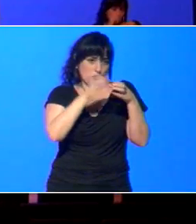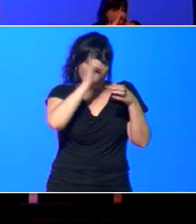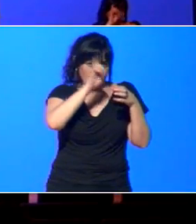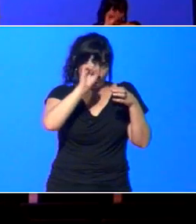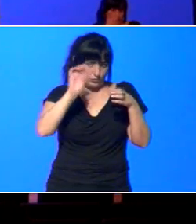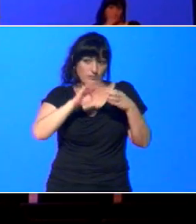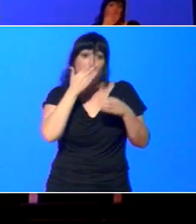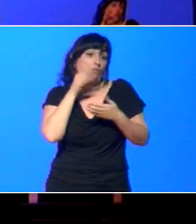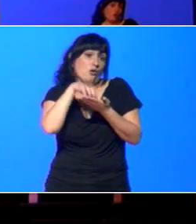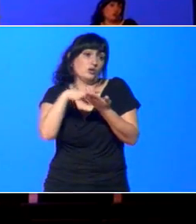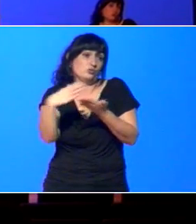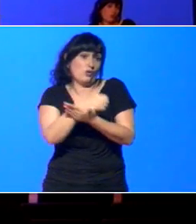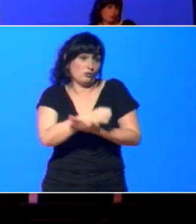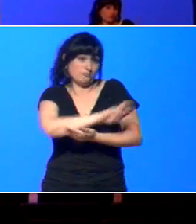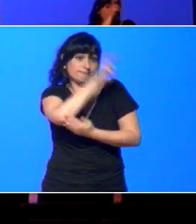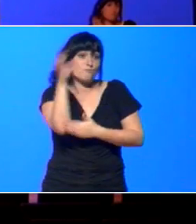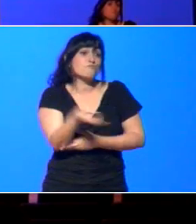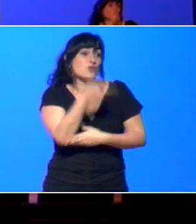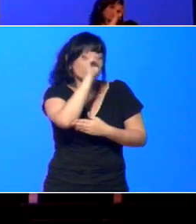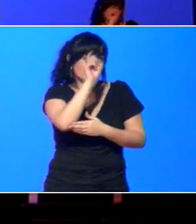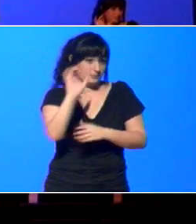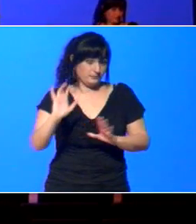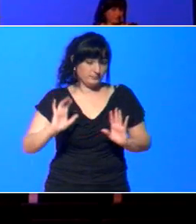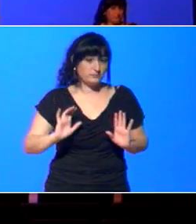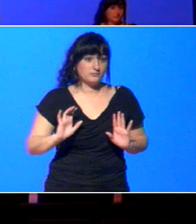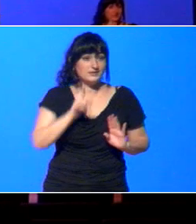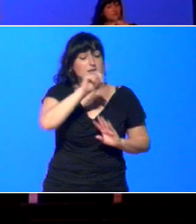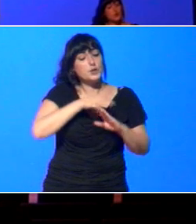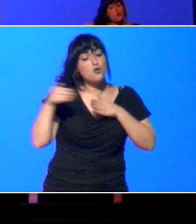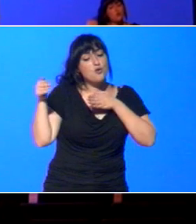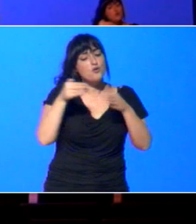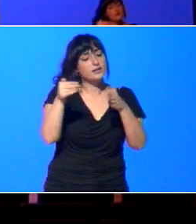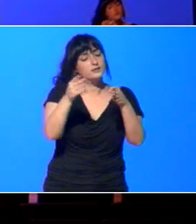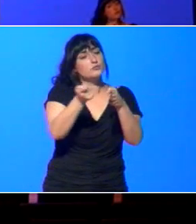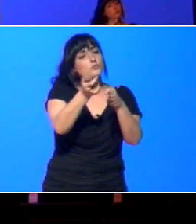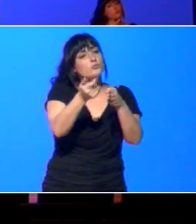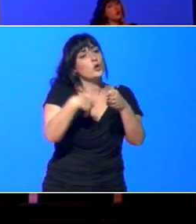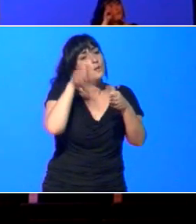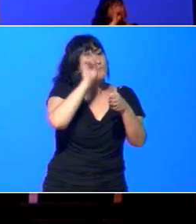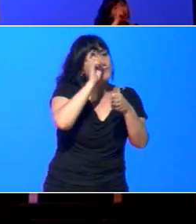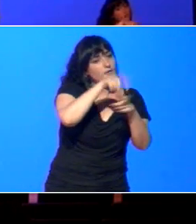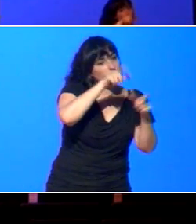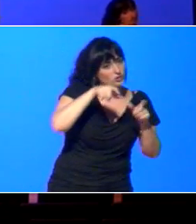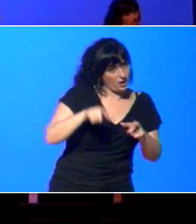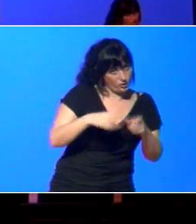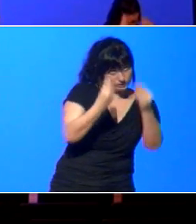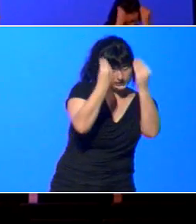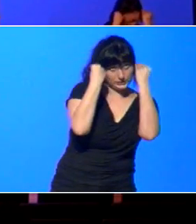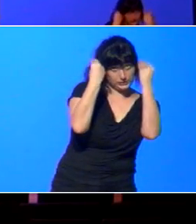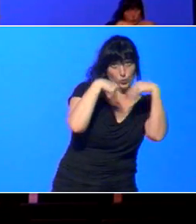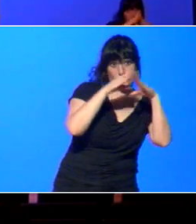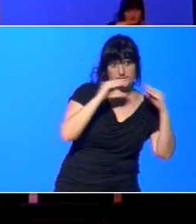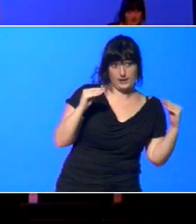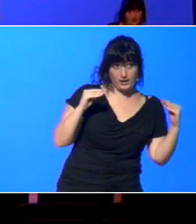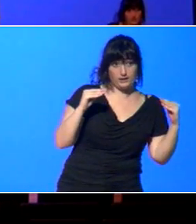colegios multidisciplinares, habrá que orientar al profesorado, como ha dicho Gerardo, al profesorado que se forma en las universidades, ¿qué